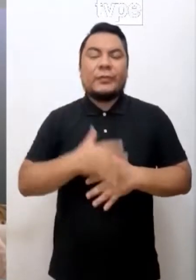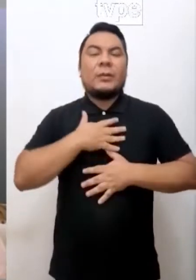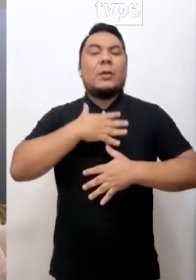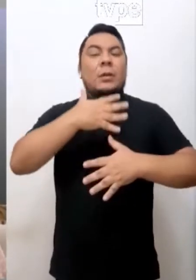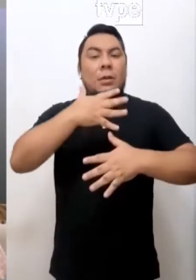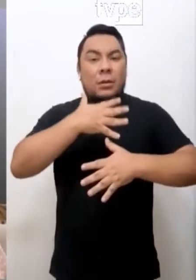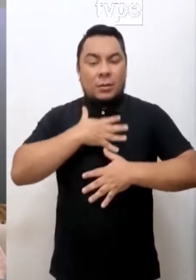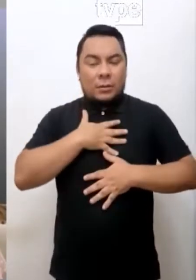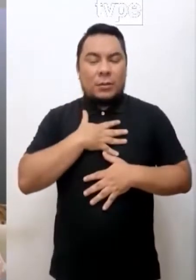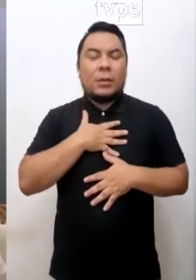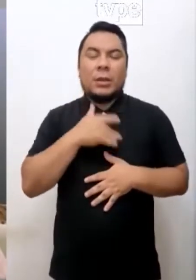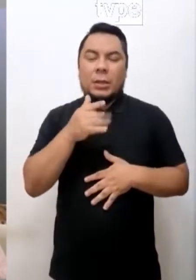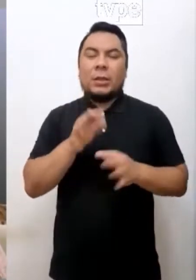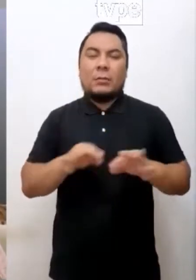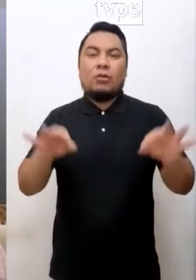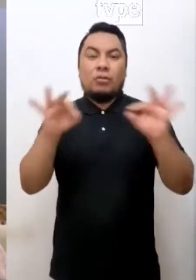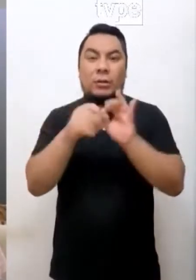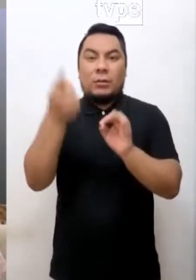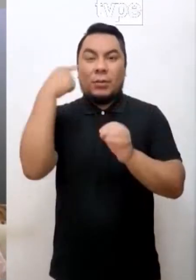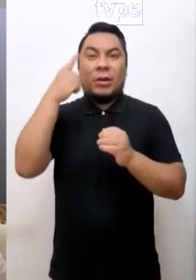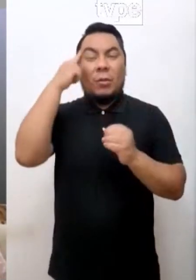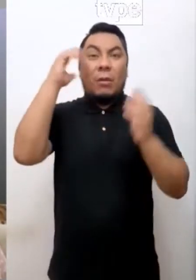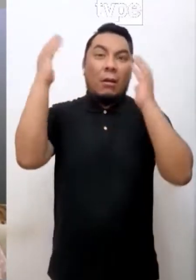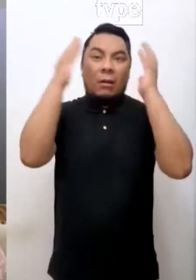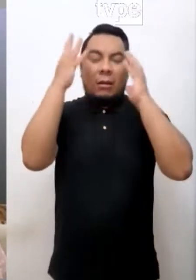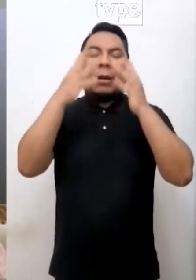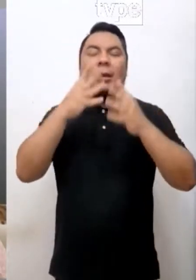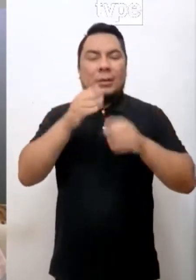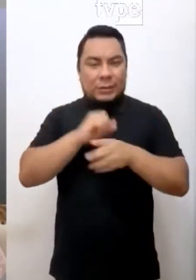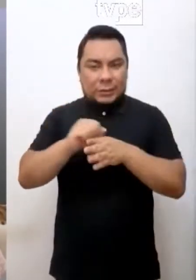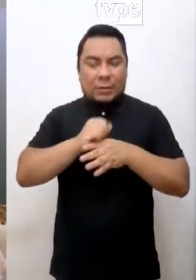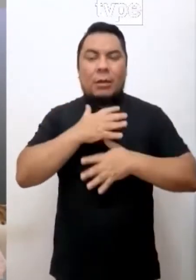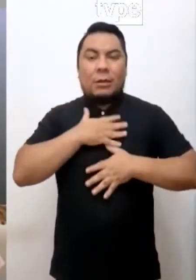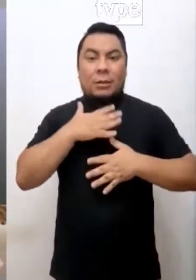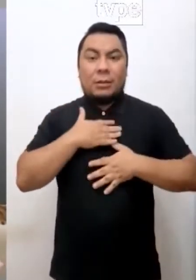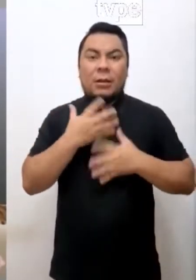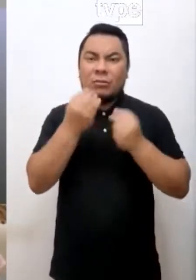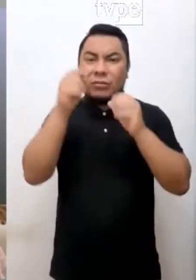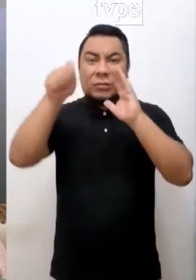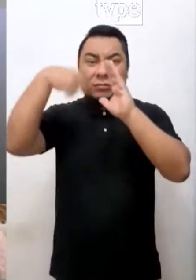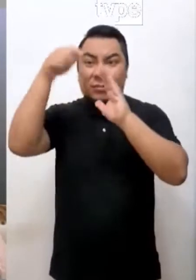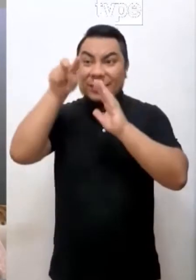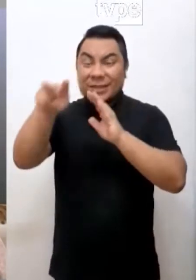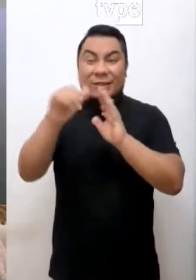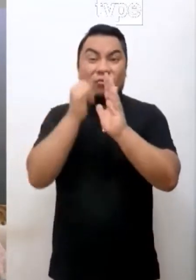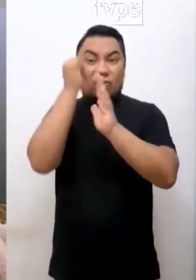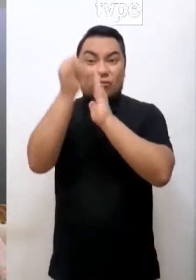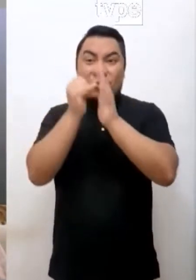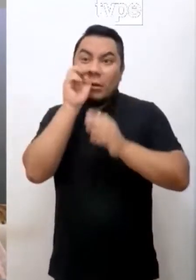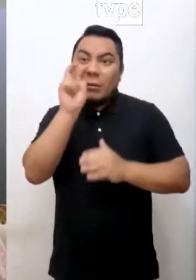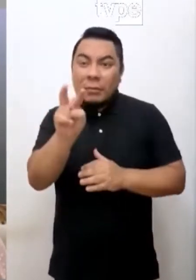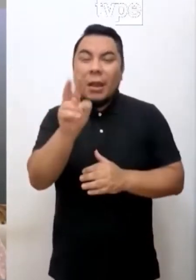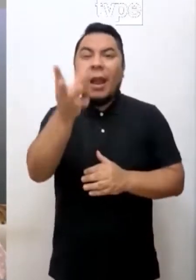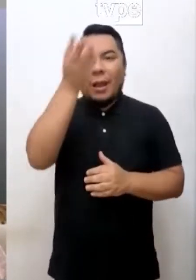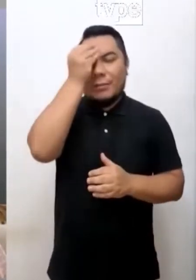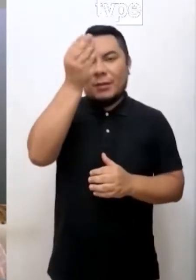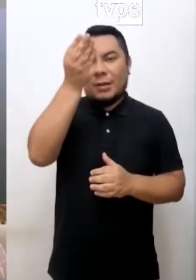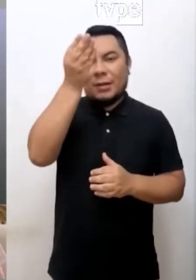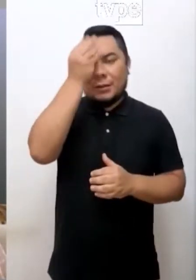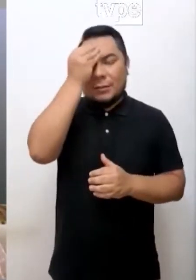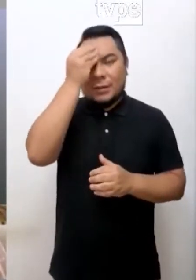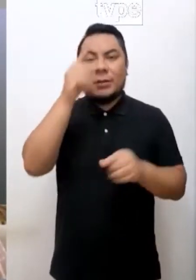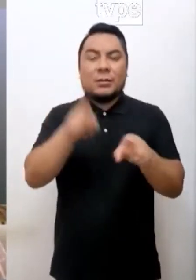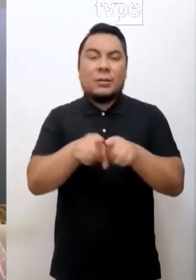diafragmática lenta es la que más se recomienda para este tipo de crisis. Hay muchos videos en internet que les pueden ayudar, ¿no?